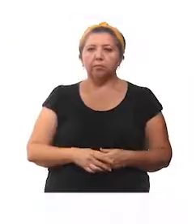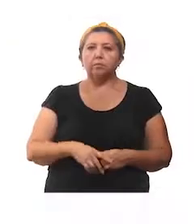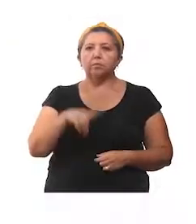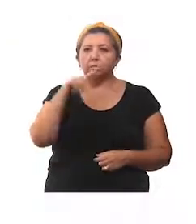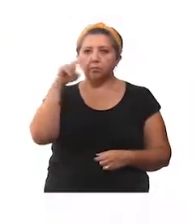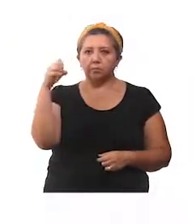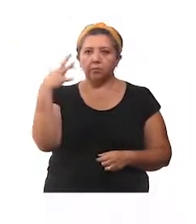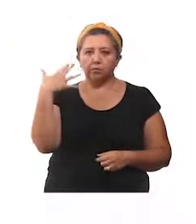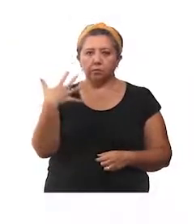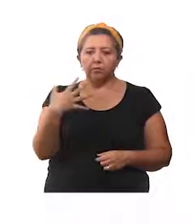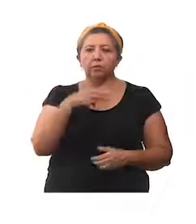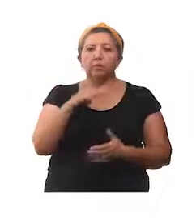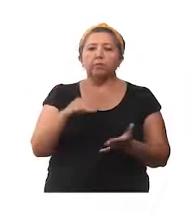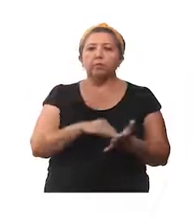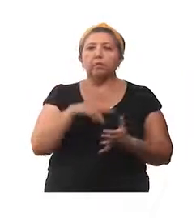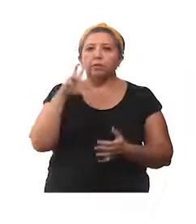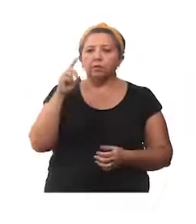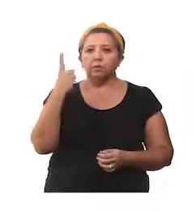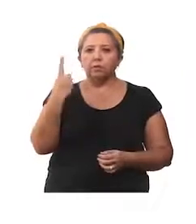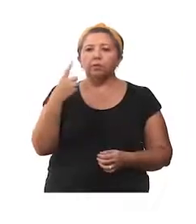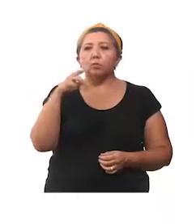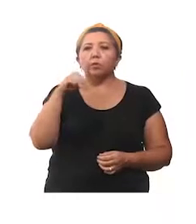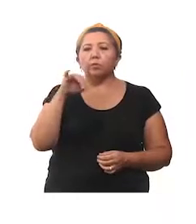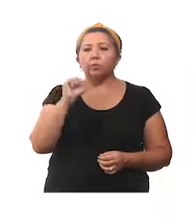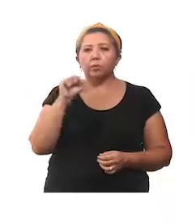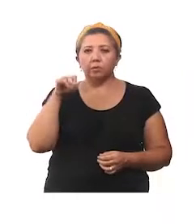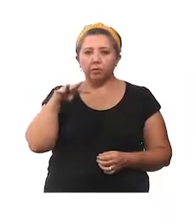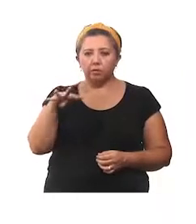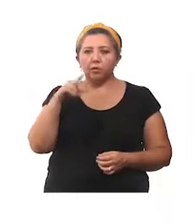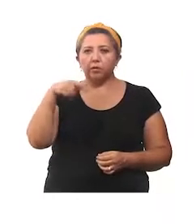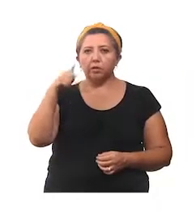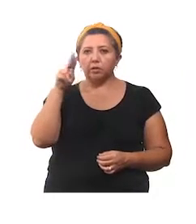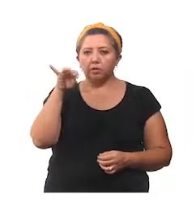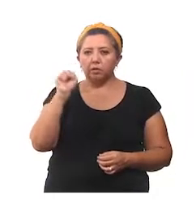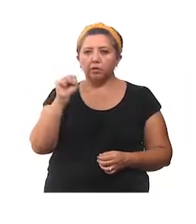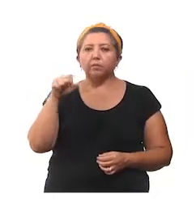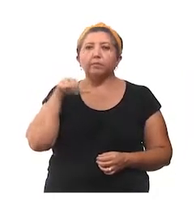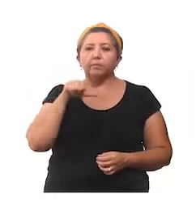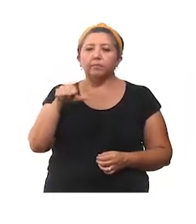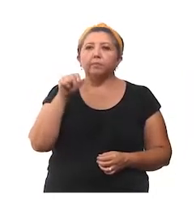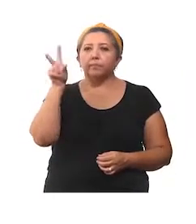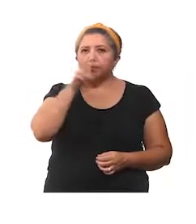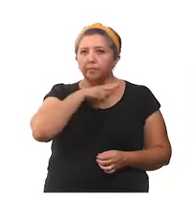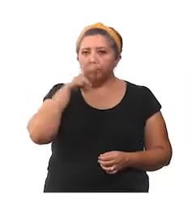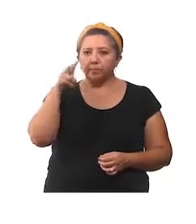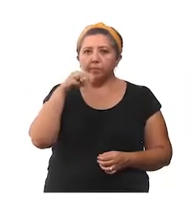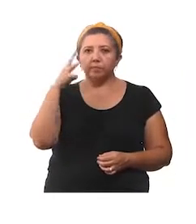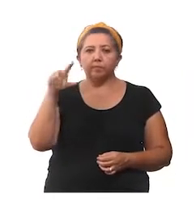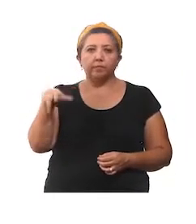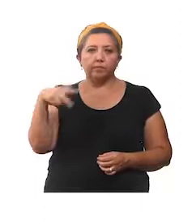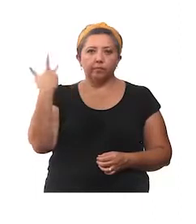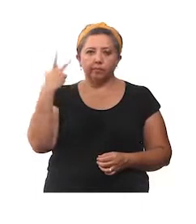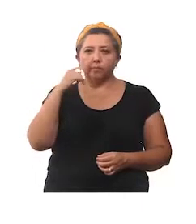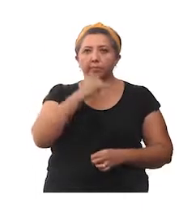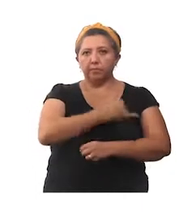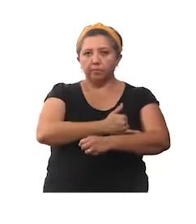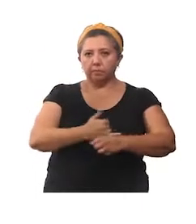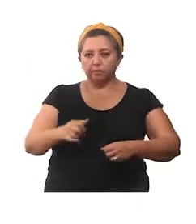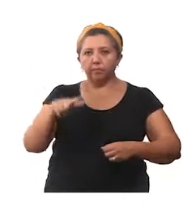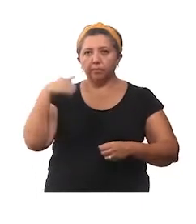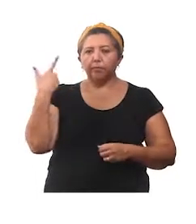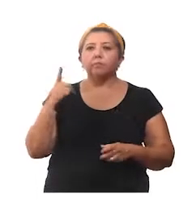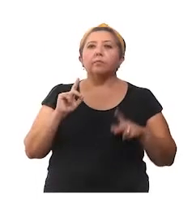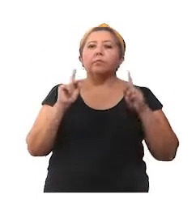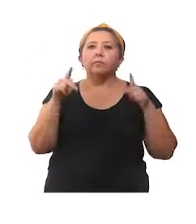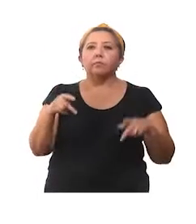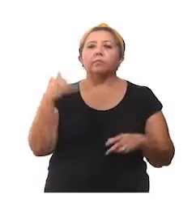coronavirus, 105 en Mérida, 31 en Junucmá, 19 en Canacín, 16 en Valladolid, 13 en Izamal,